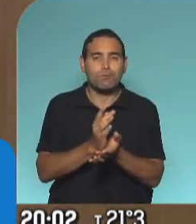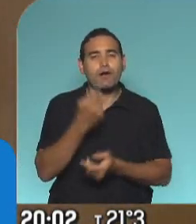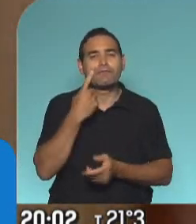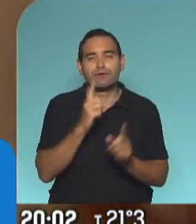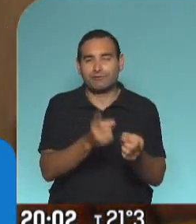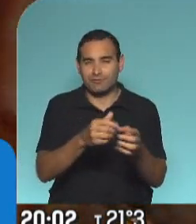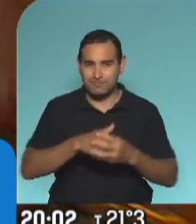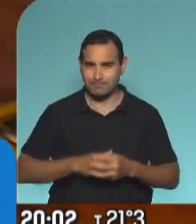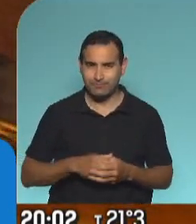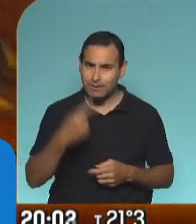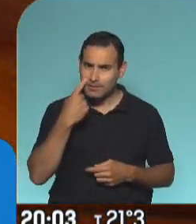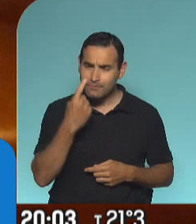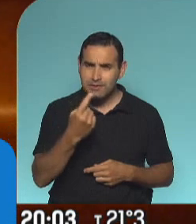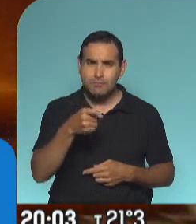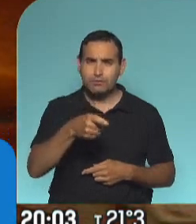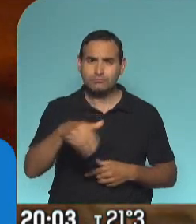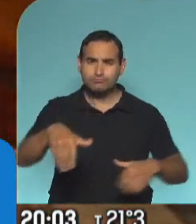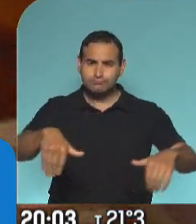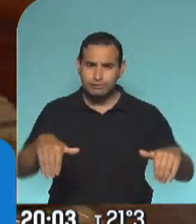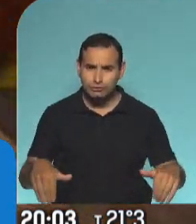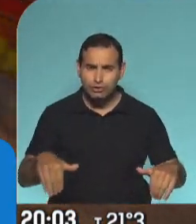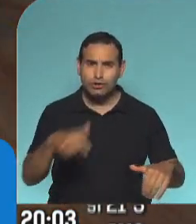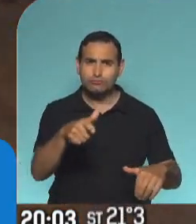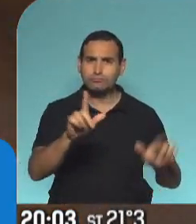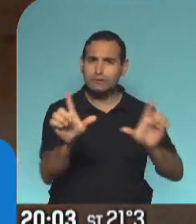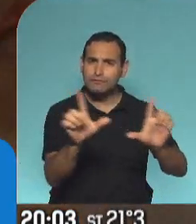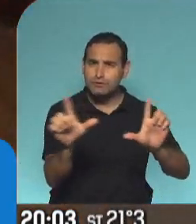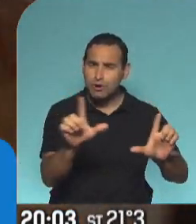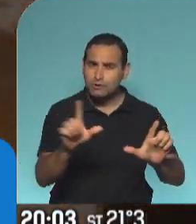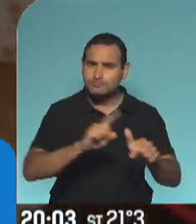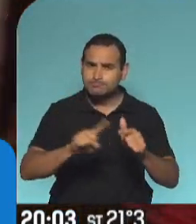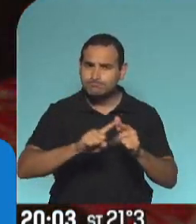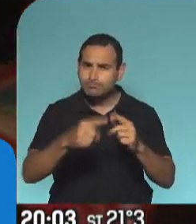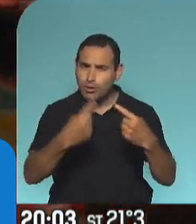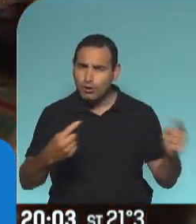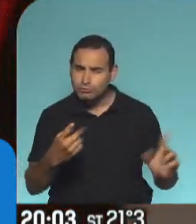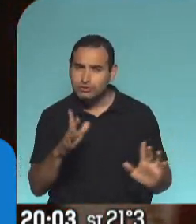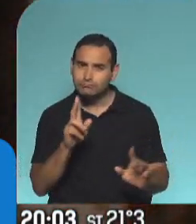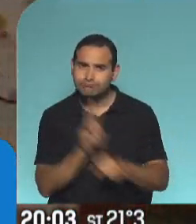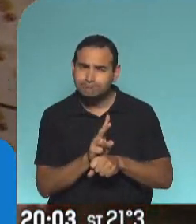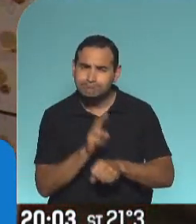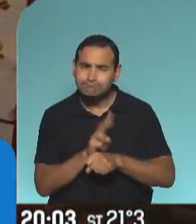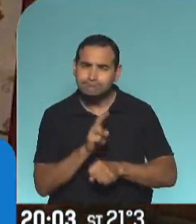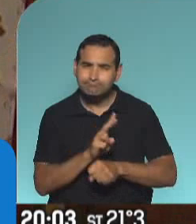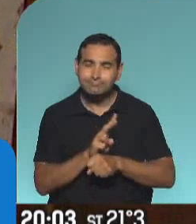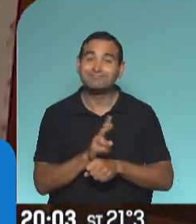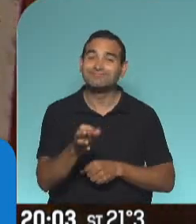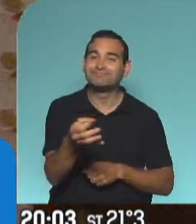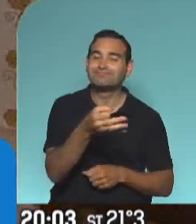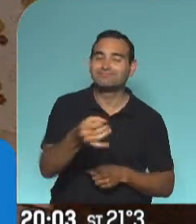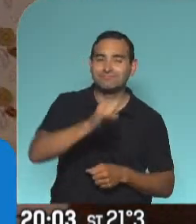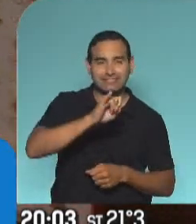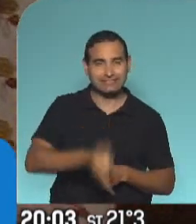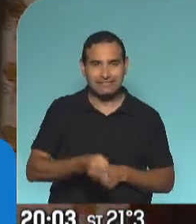viendo incunables, ¿no? Un juego de living, un televisor. Han preservado y han rescatado un montón de elementos. Sí, sí,